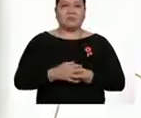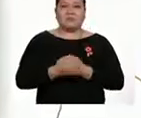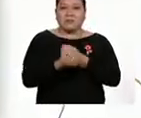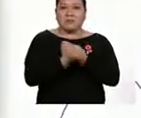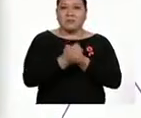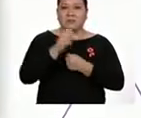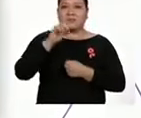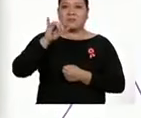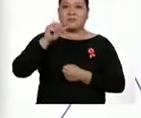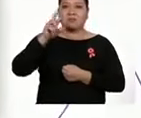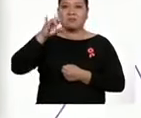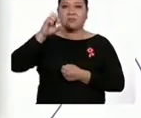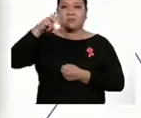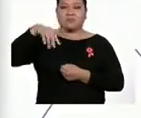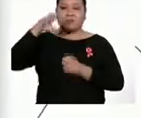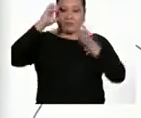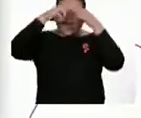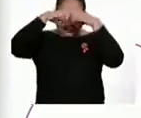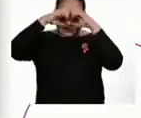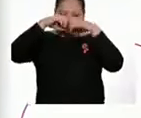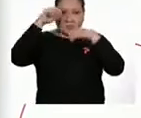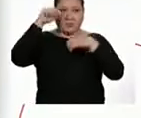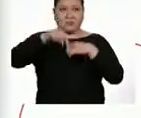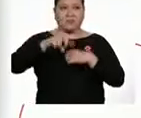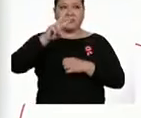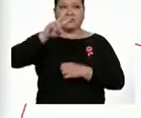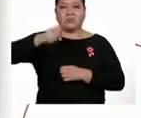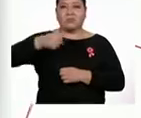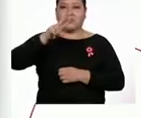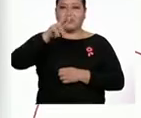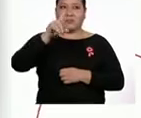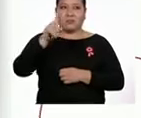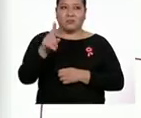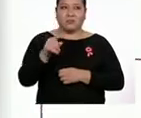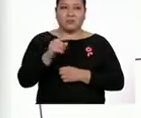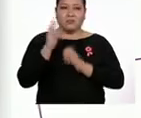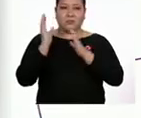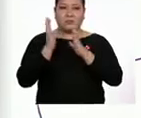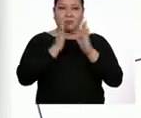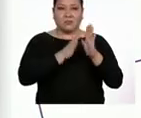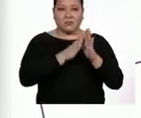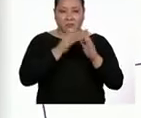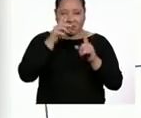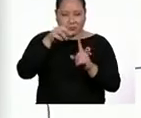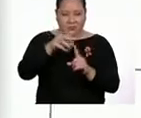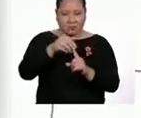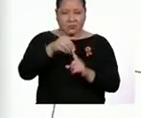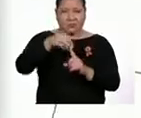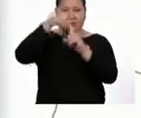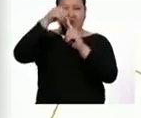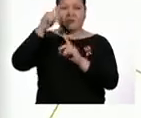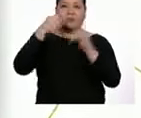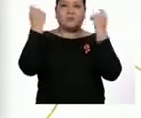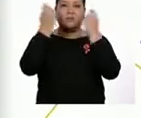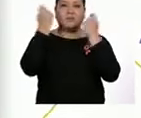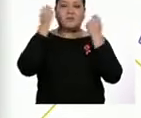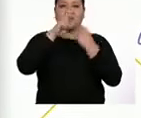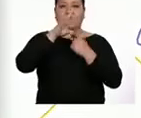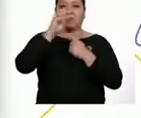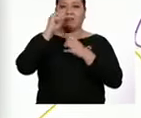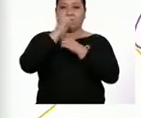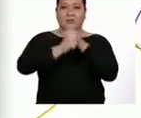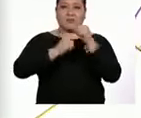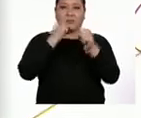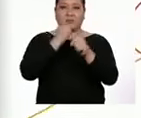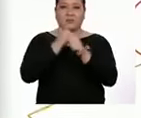Estimada Yaremis, estos son los binoculares marca 2021, hechos especialmente para el Bicentenario del Perú. Estos